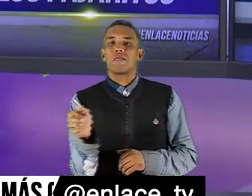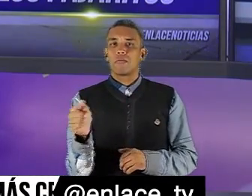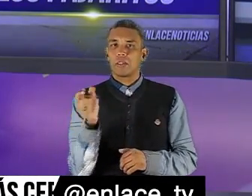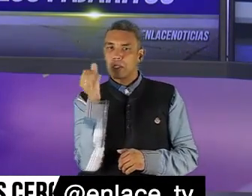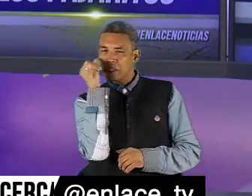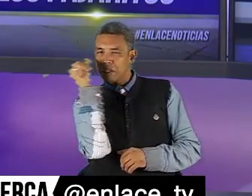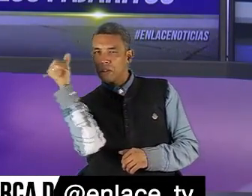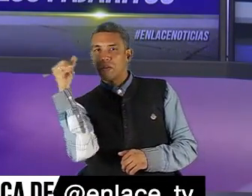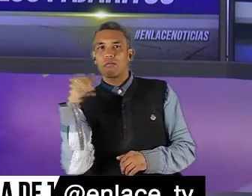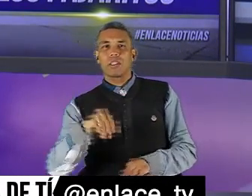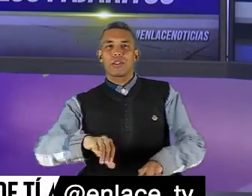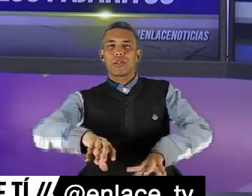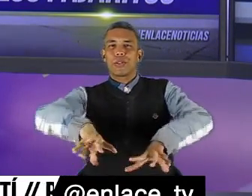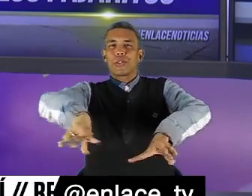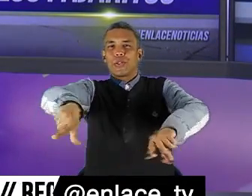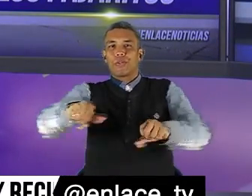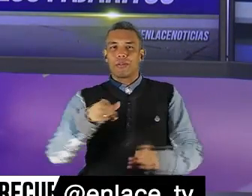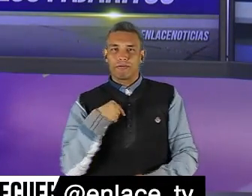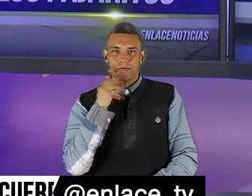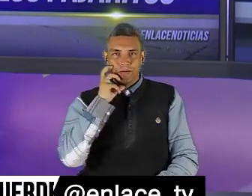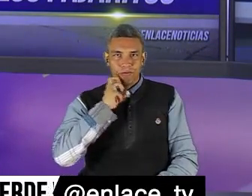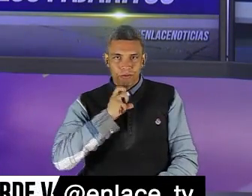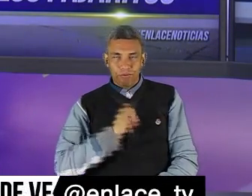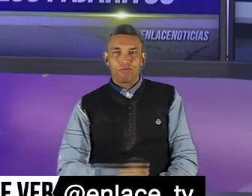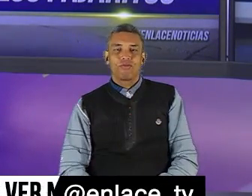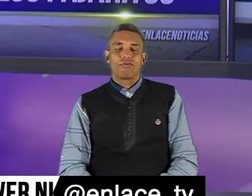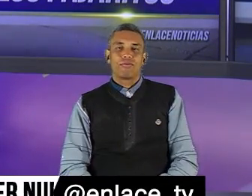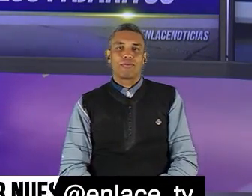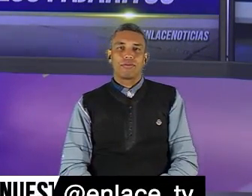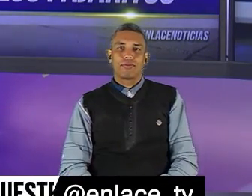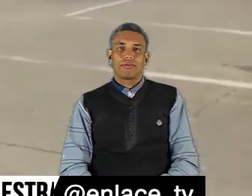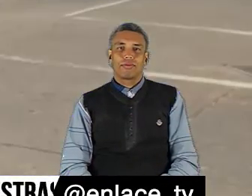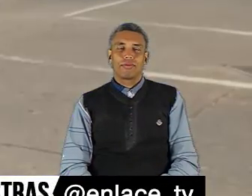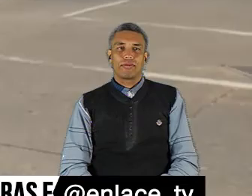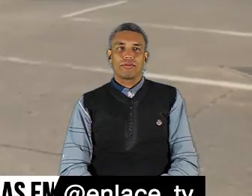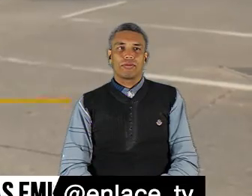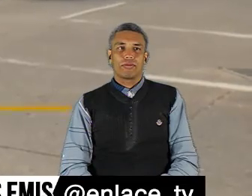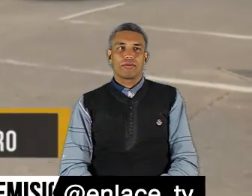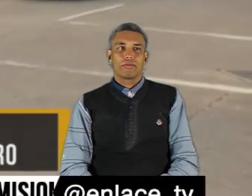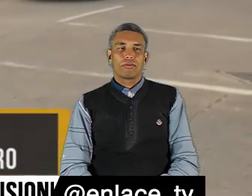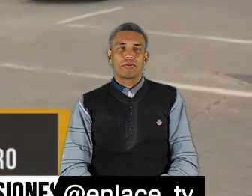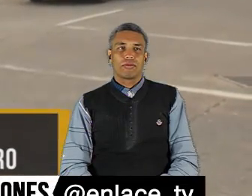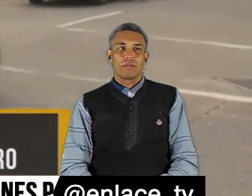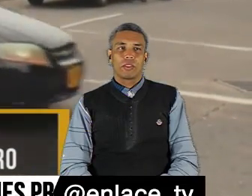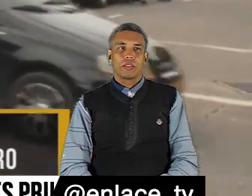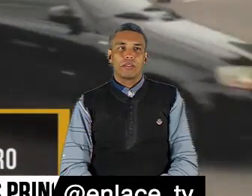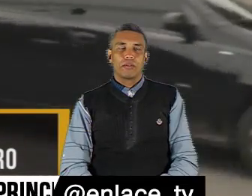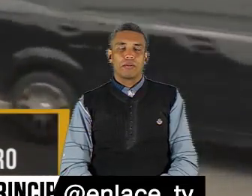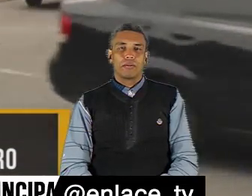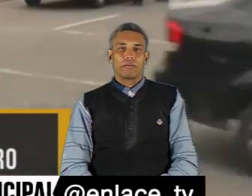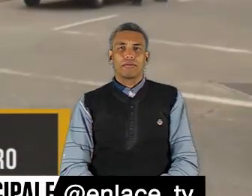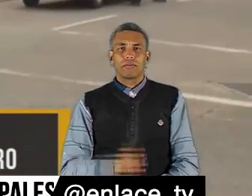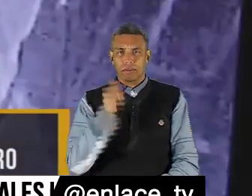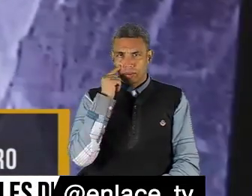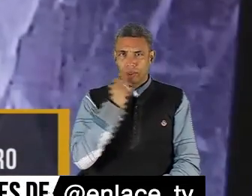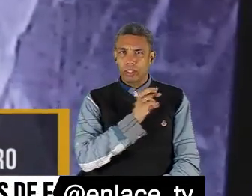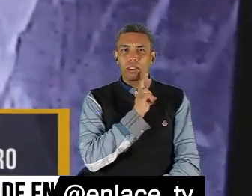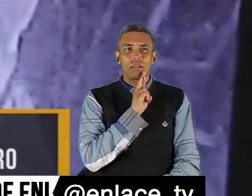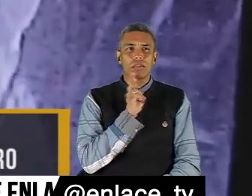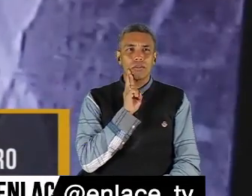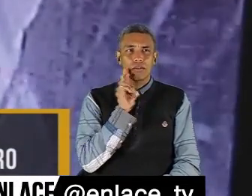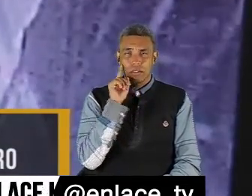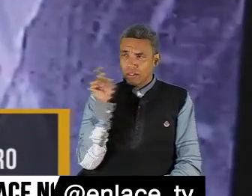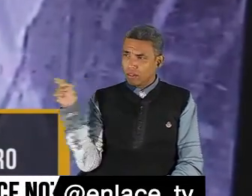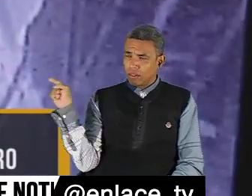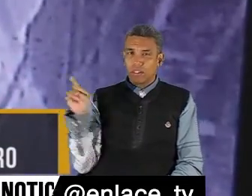de seguridad quedó grabado el accionar de los cacos. El reconocido restaurante Los Pajaritos en el barrio Torcoroma fue objeto de